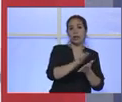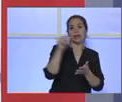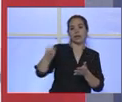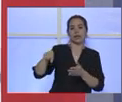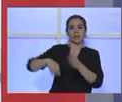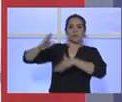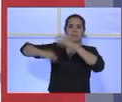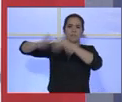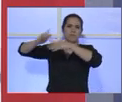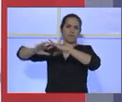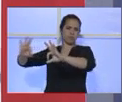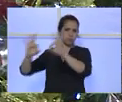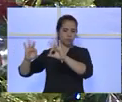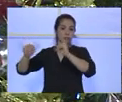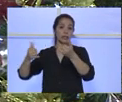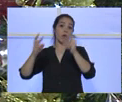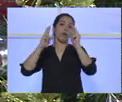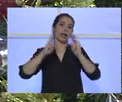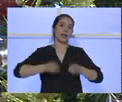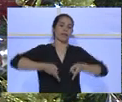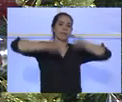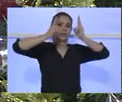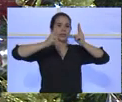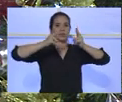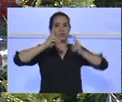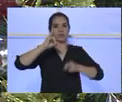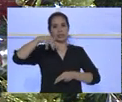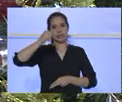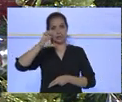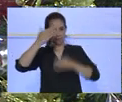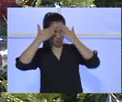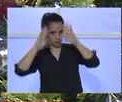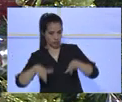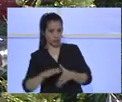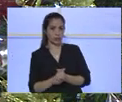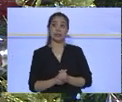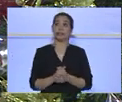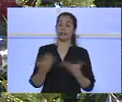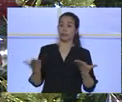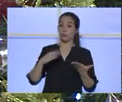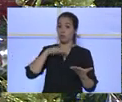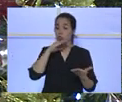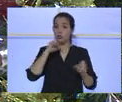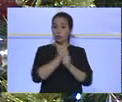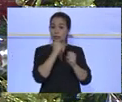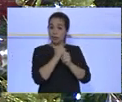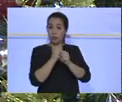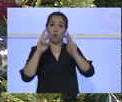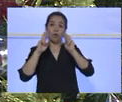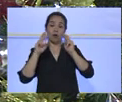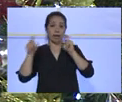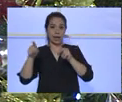nuevo edificio para la DINAC. Presidente, son muchos los desafíos, pero esto nos va a abrir la puerta al mundo. Así que gracias por